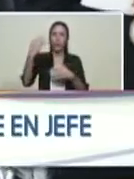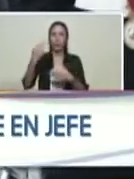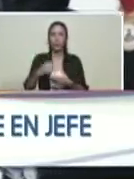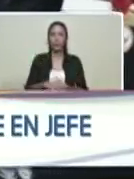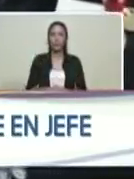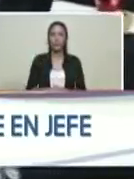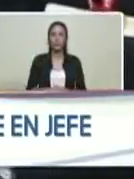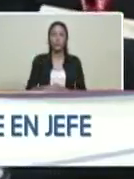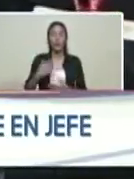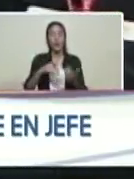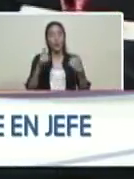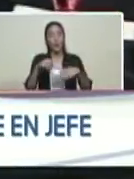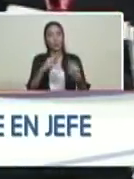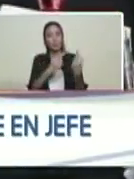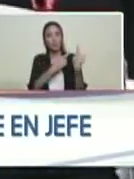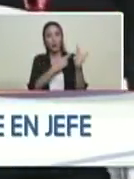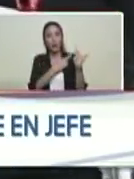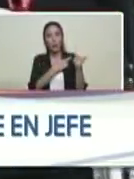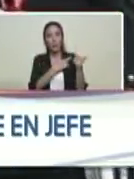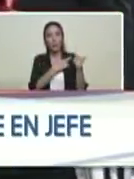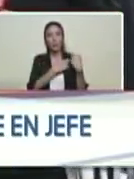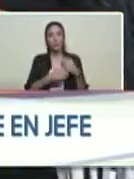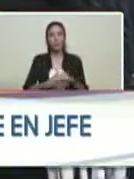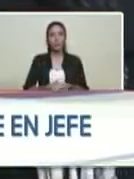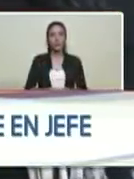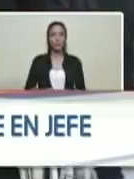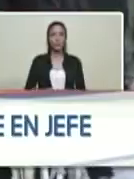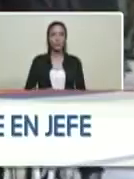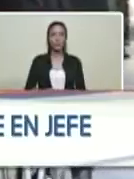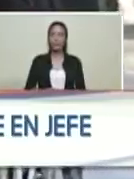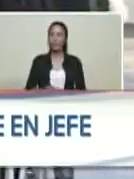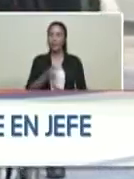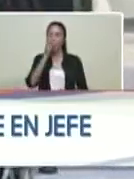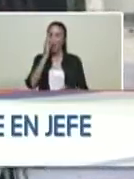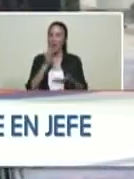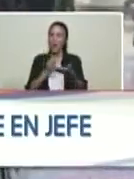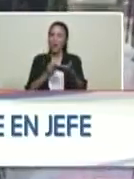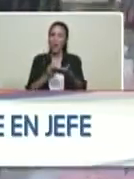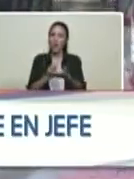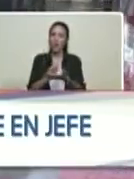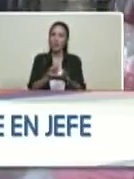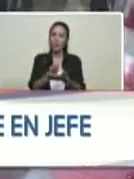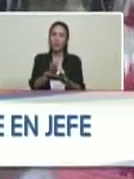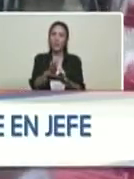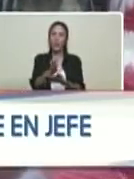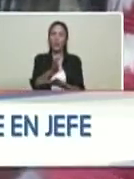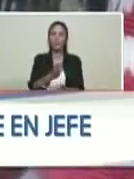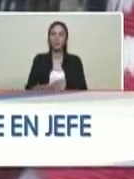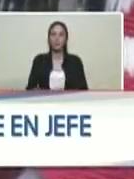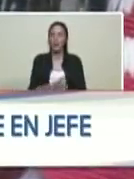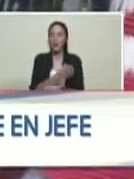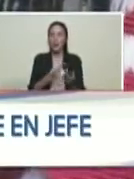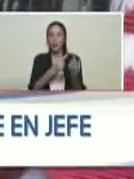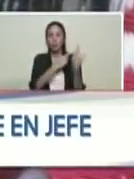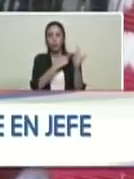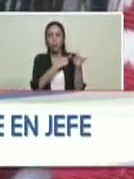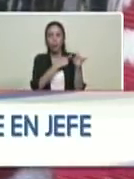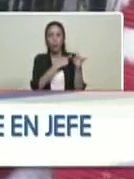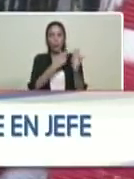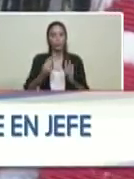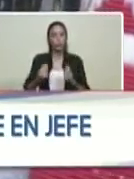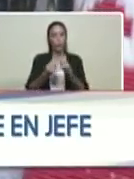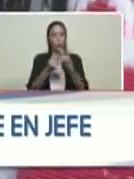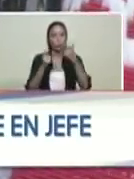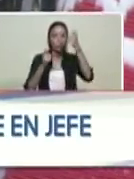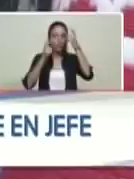profundo compromiso un acto de lealtad un acto de compromiso un